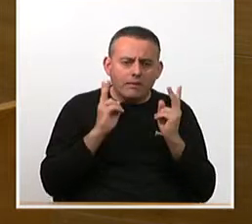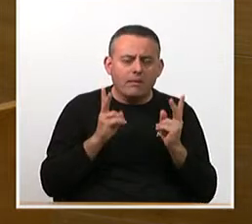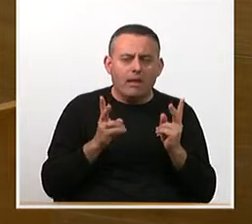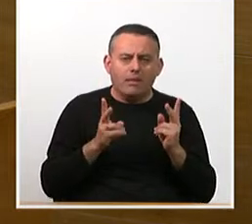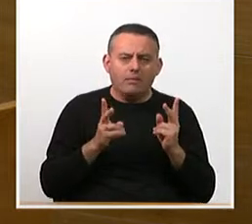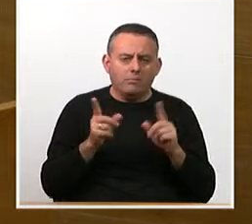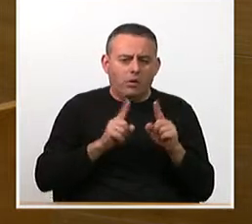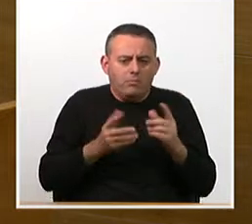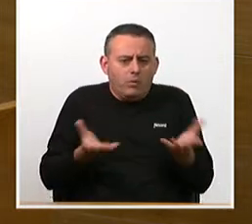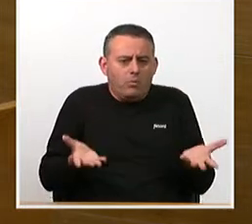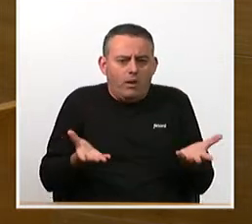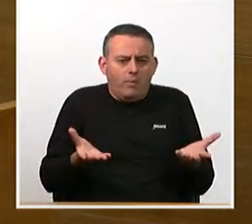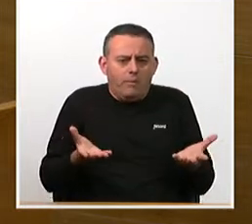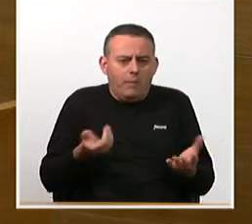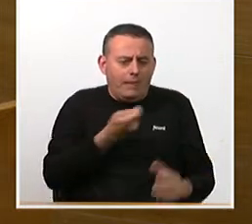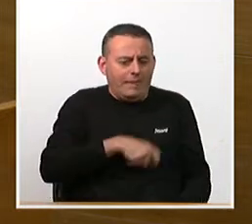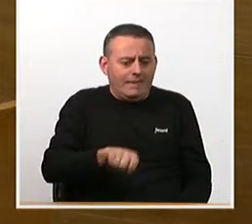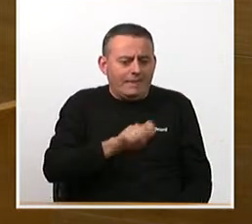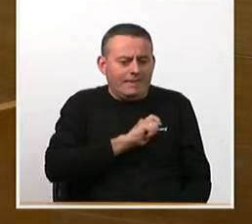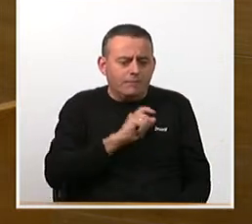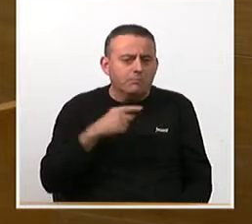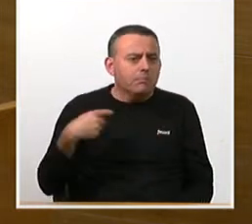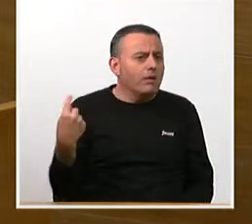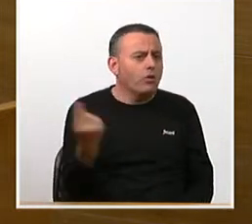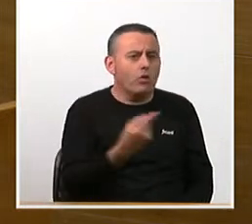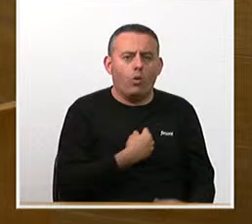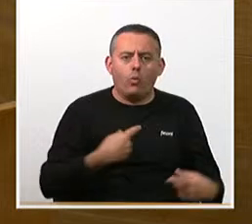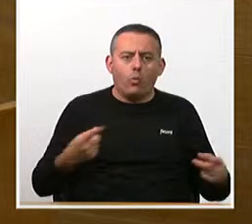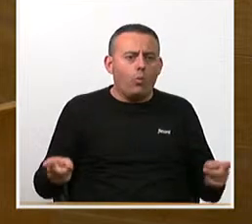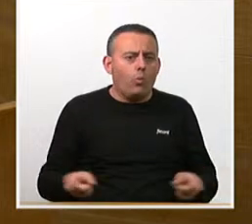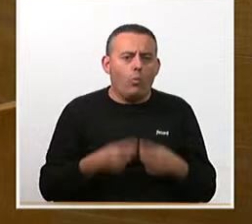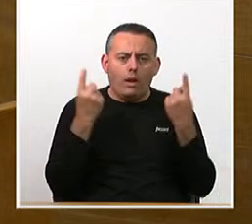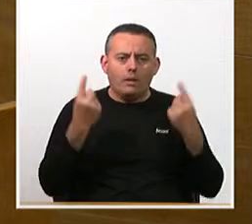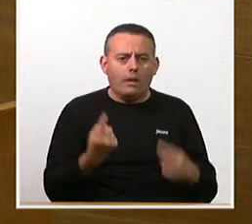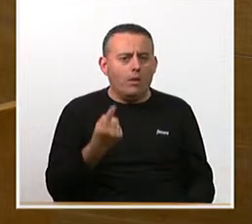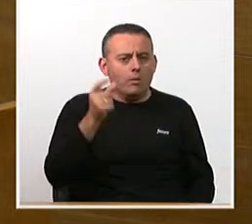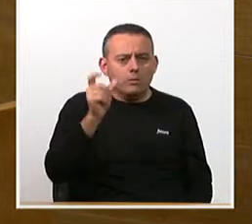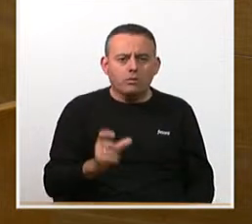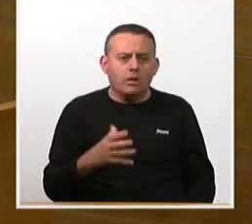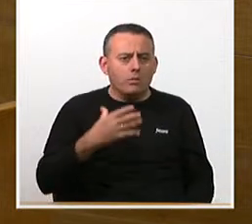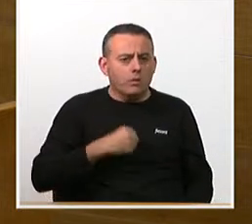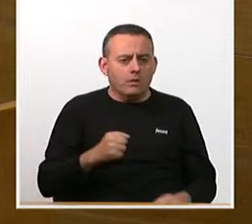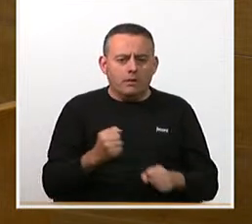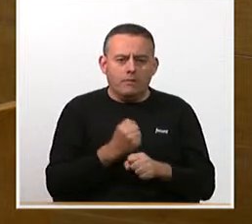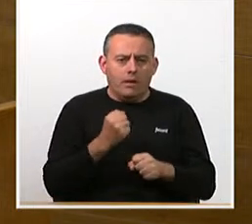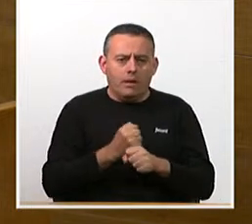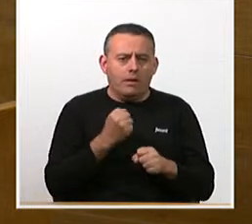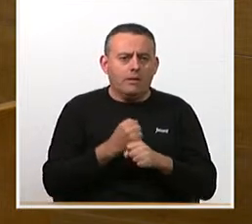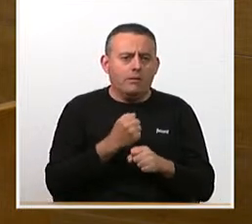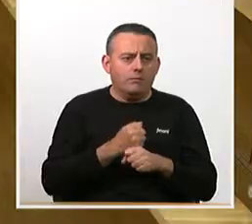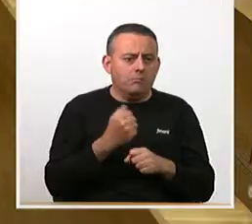español puede trabajar según nuestros criterios en cualquier lugar del territorio nacional también los